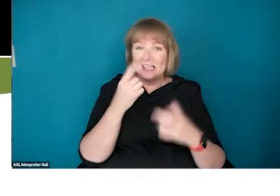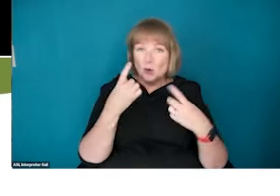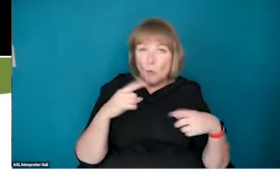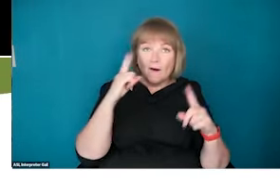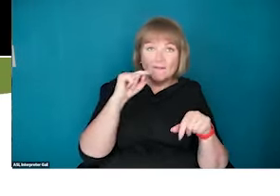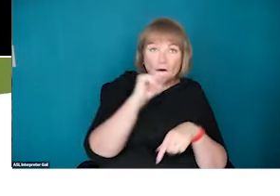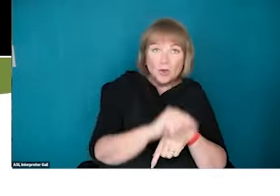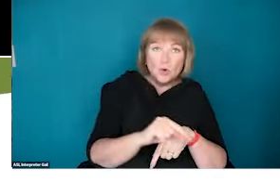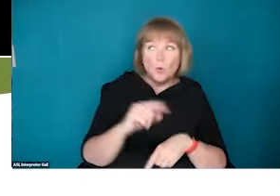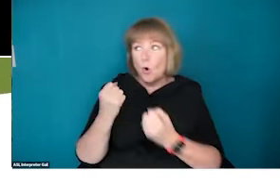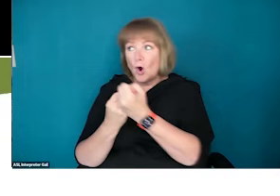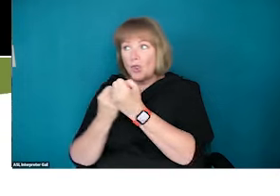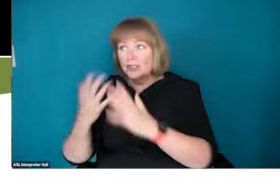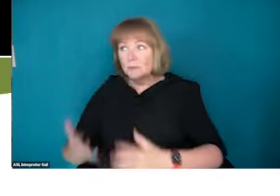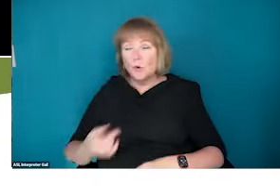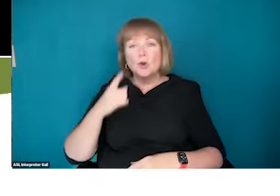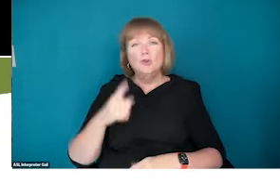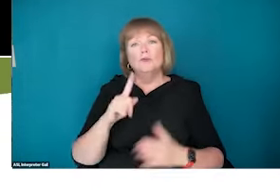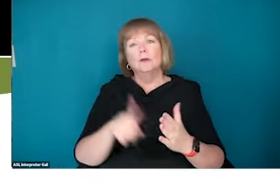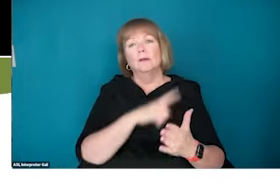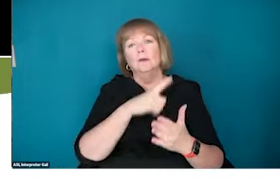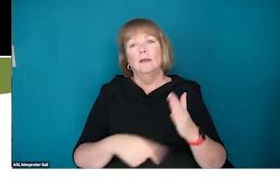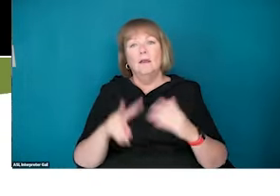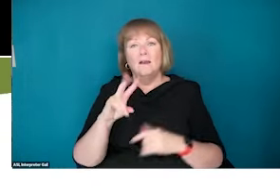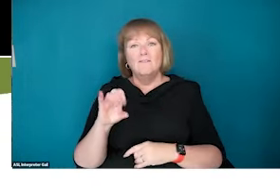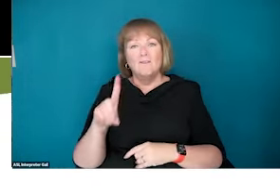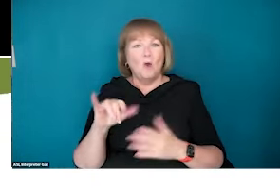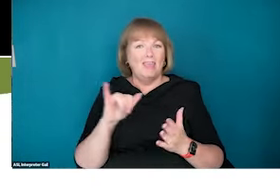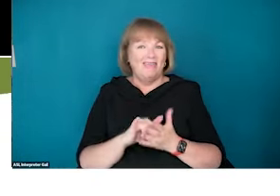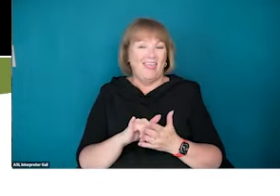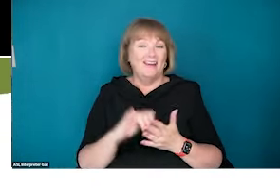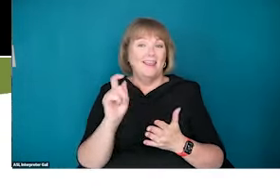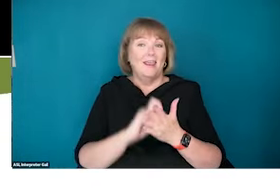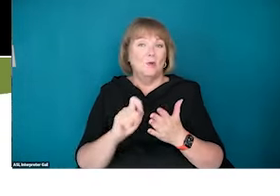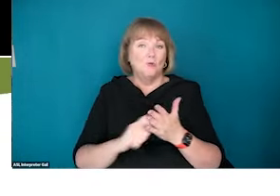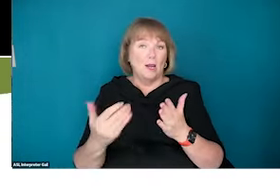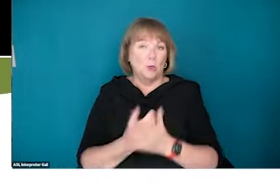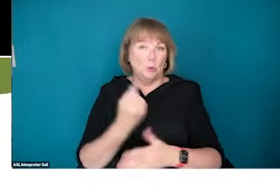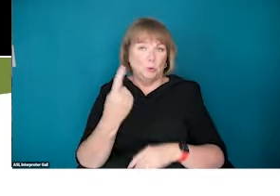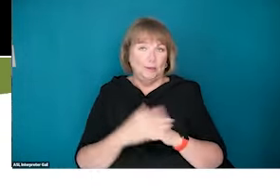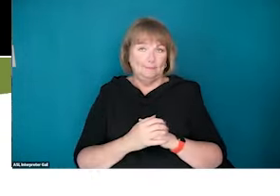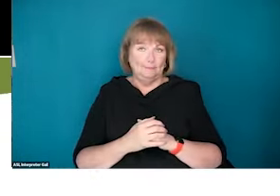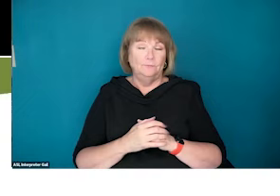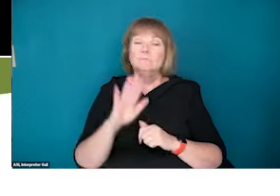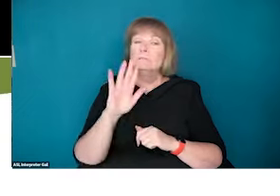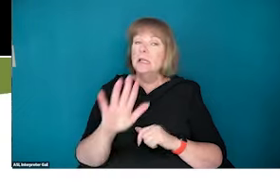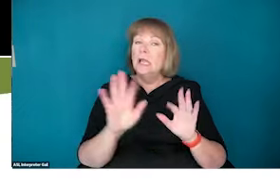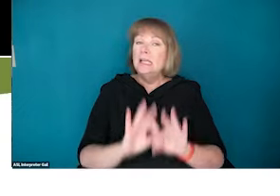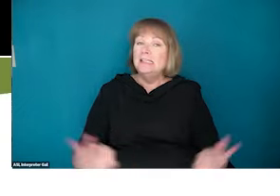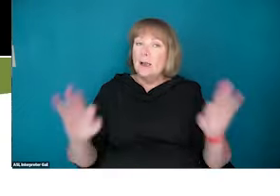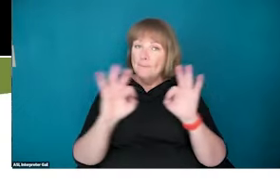Y usted tiene, lo que es importante es cómo administrar estos acuerdos. ¿Quién tiene los acuerdos? ¿A quién los envía? ¿Cómo los